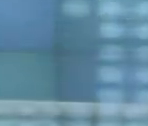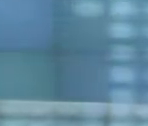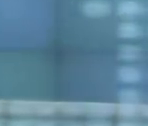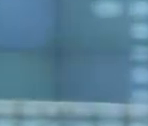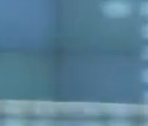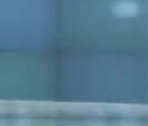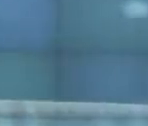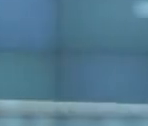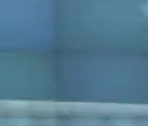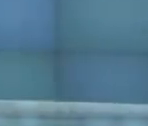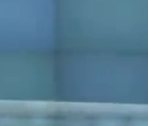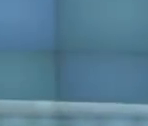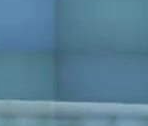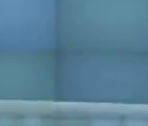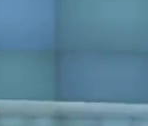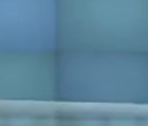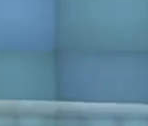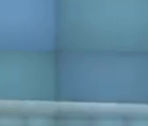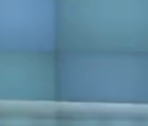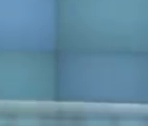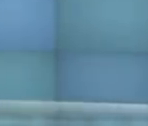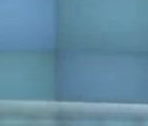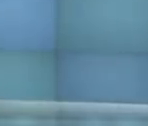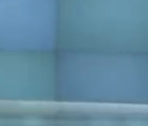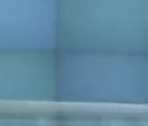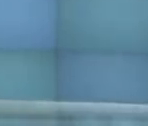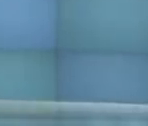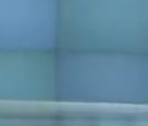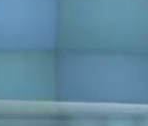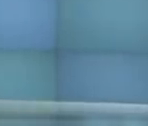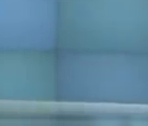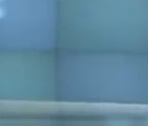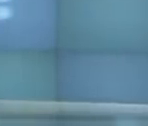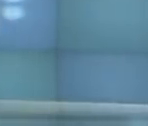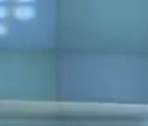programación. Ya viene 360 con Jordana Chacón. Feliz tarde.